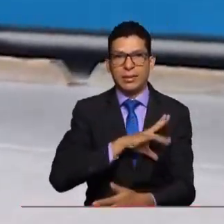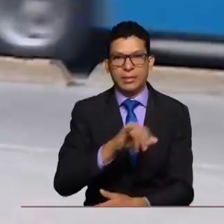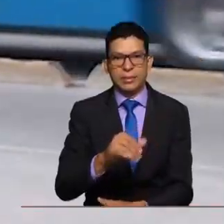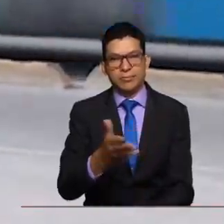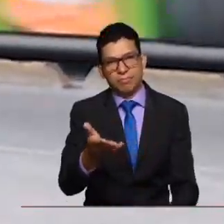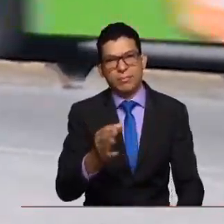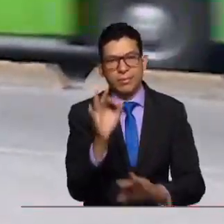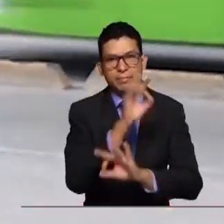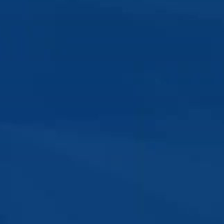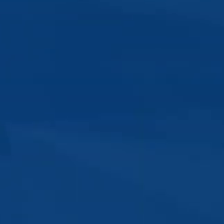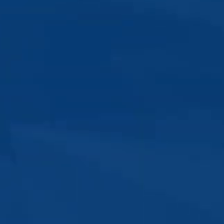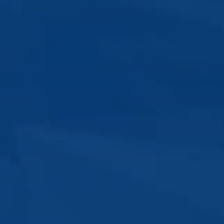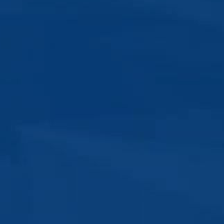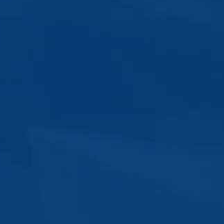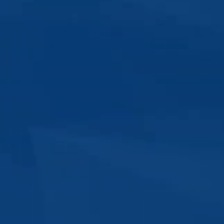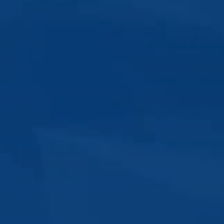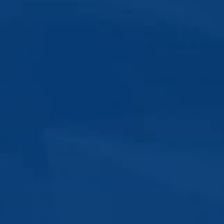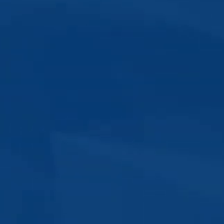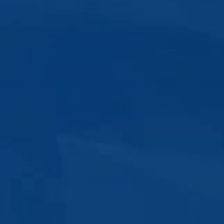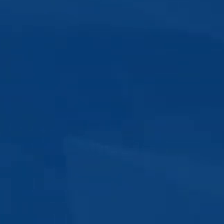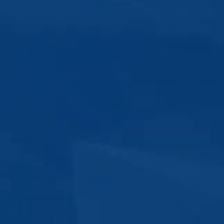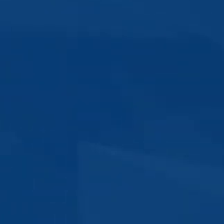Gutiérrez tele Pacífico noticias